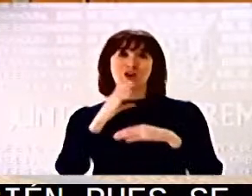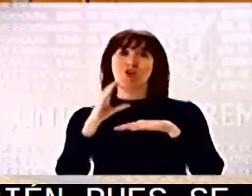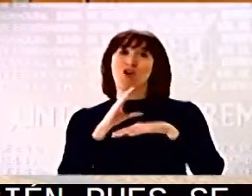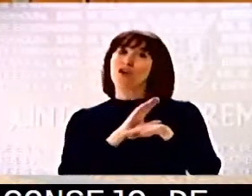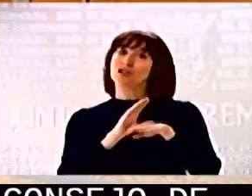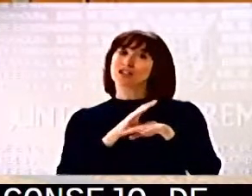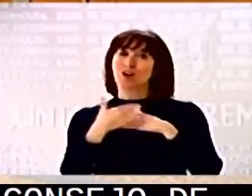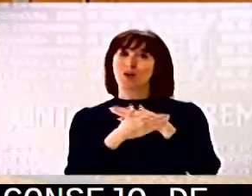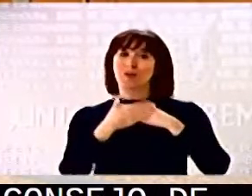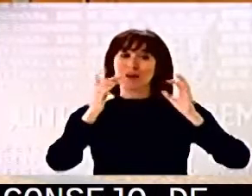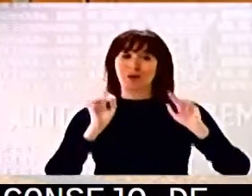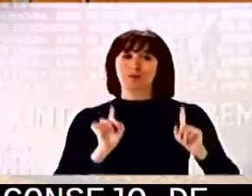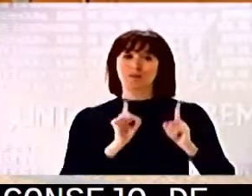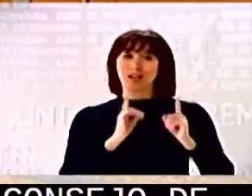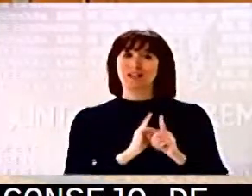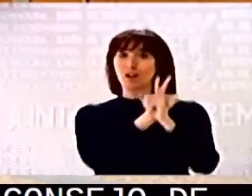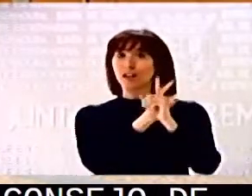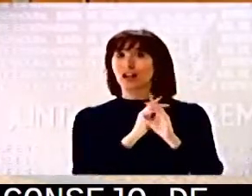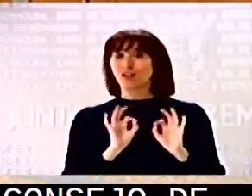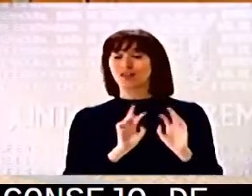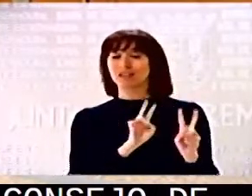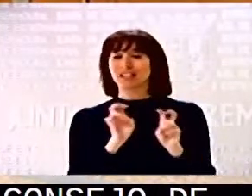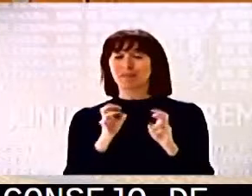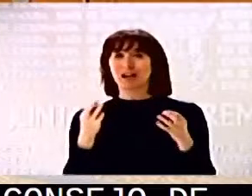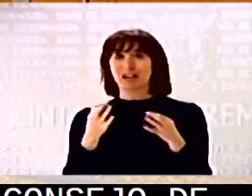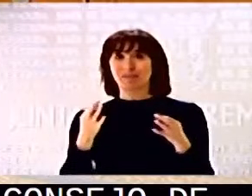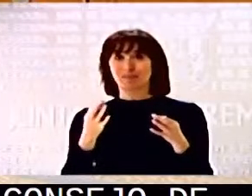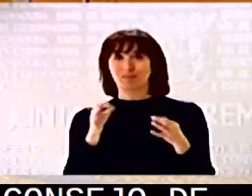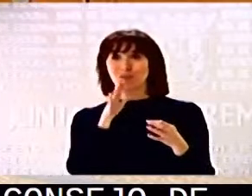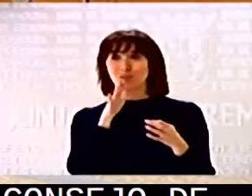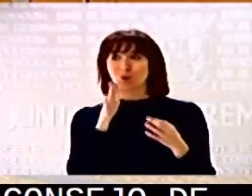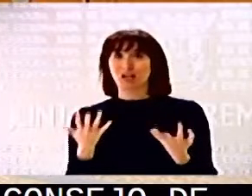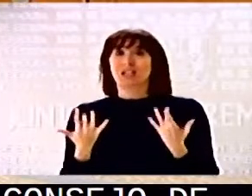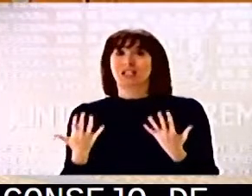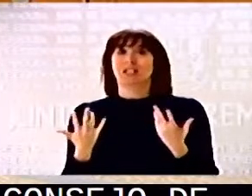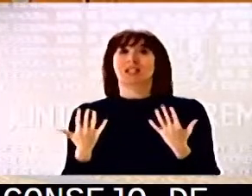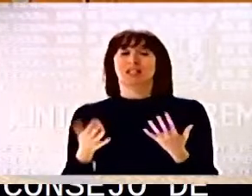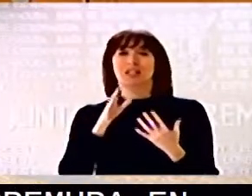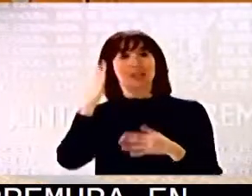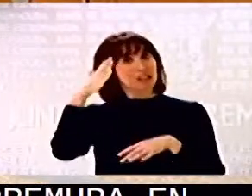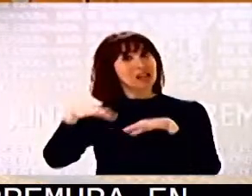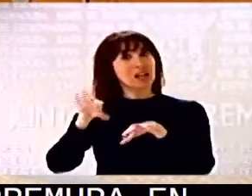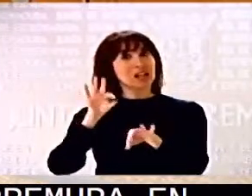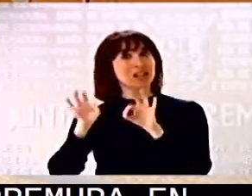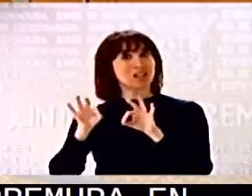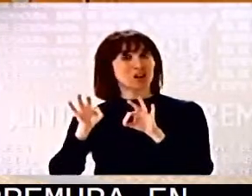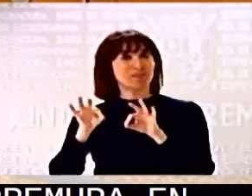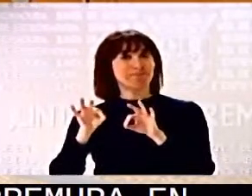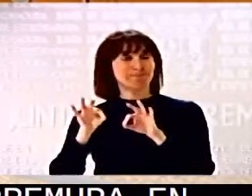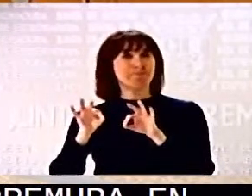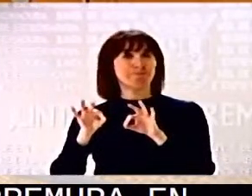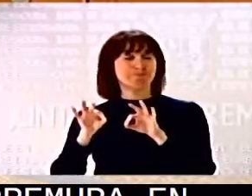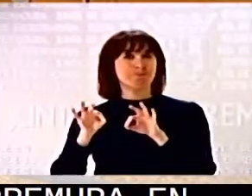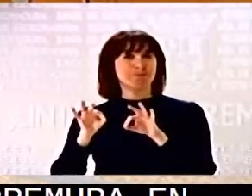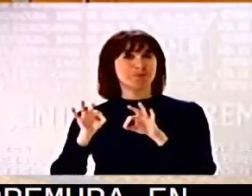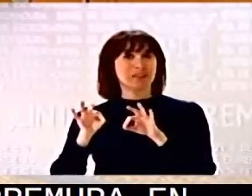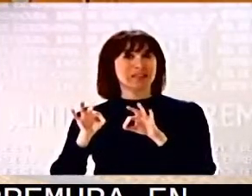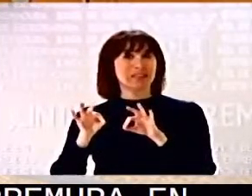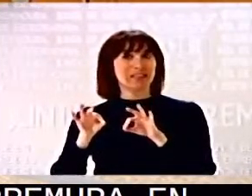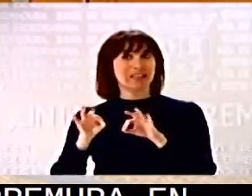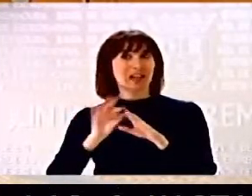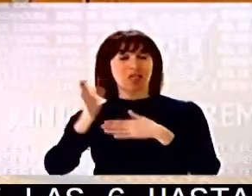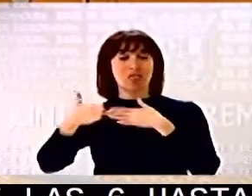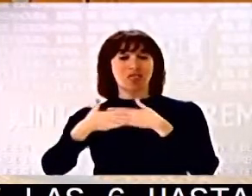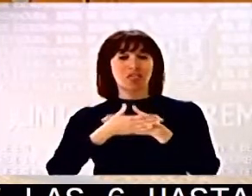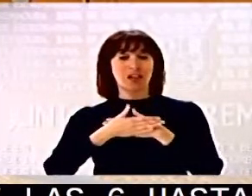Gobierno Extraordinario acerca de la premura en tomar esa decisión del cierre desde las 6 hasta las